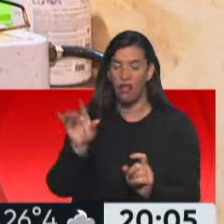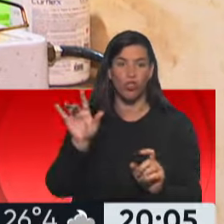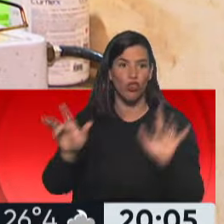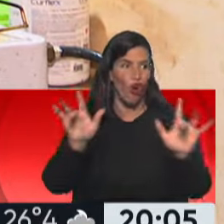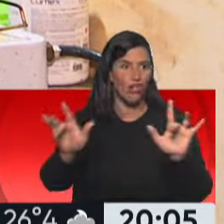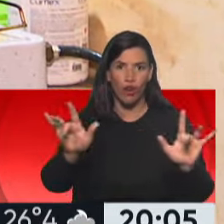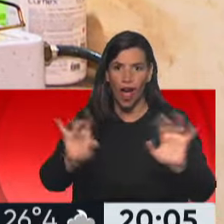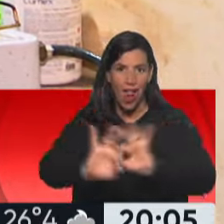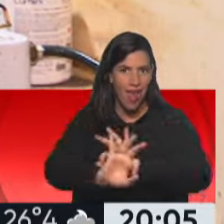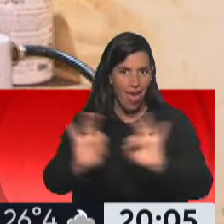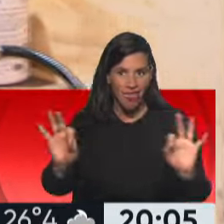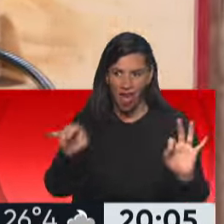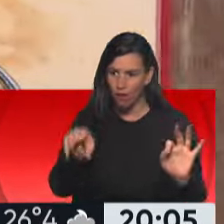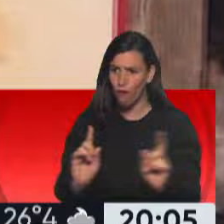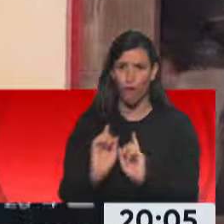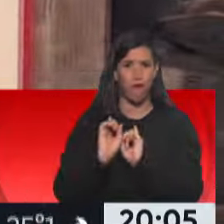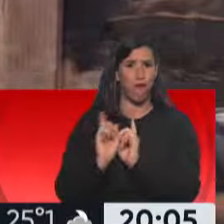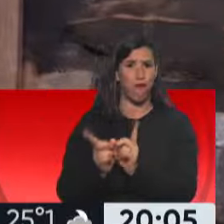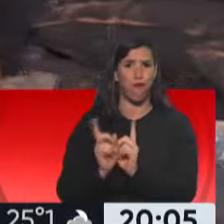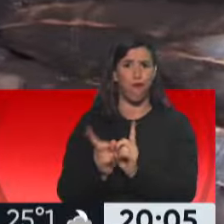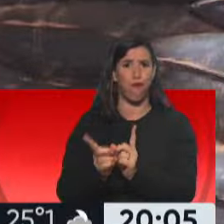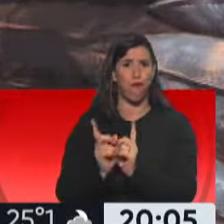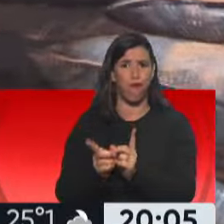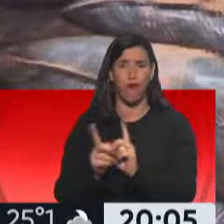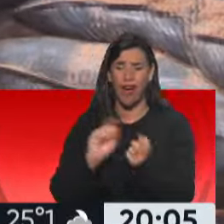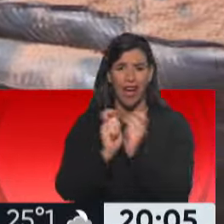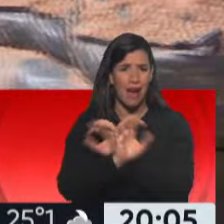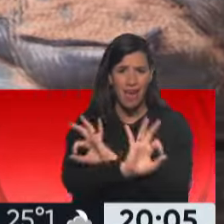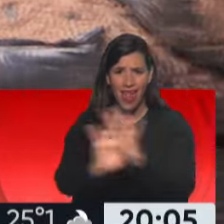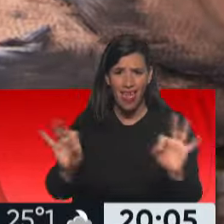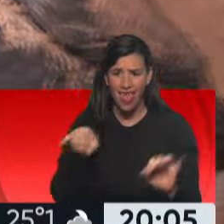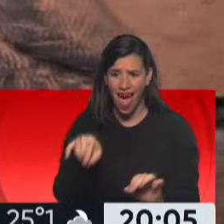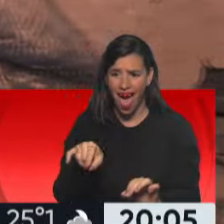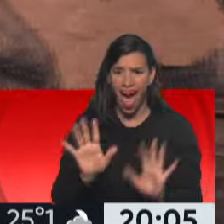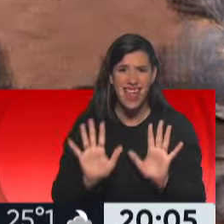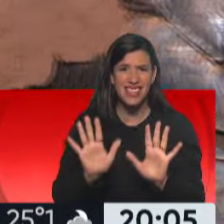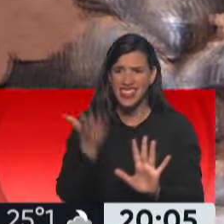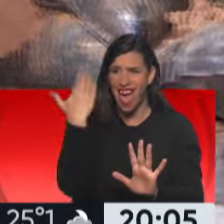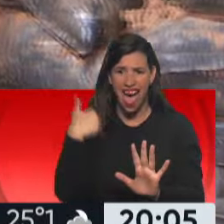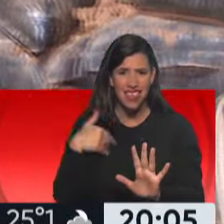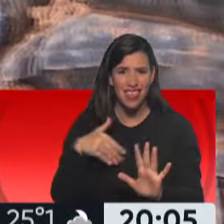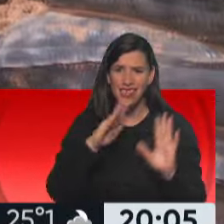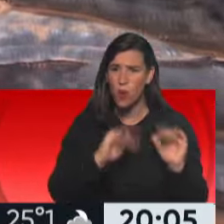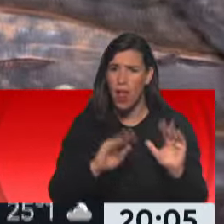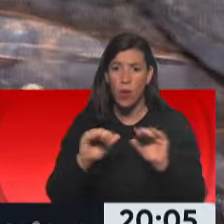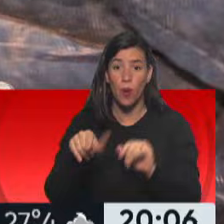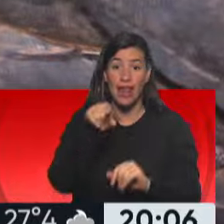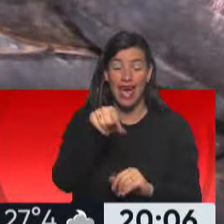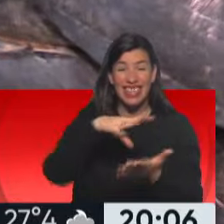utilizaron, el anafe y al costado. Gran parte de la tierra que fueron sacando del